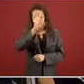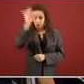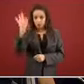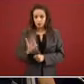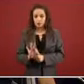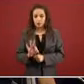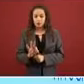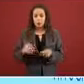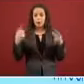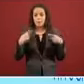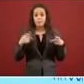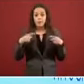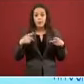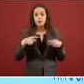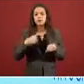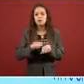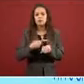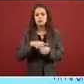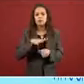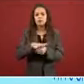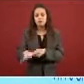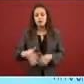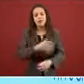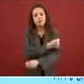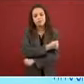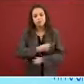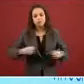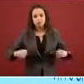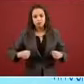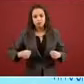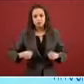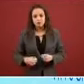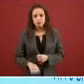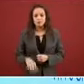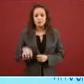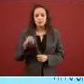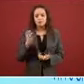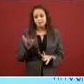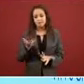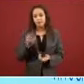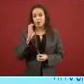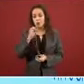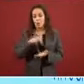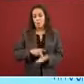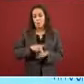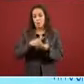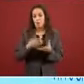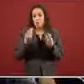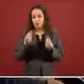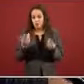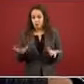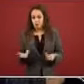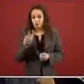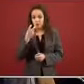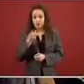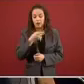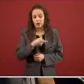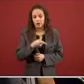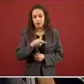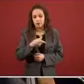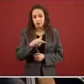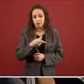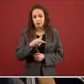75% de personas que tienen sobrepeso o bien obesidad, que es una forma más avanzada